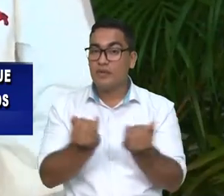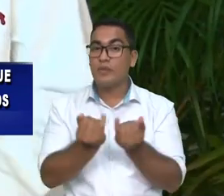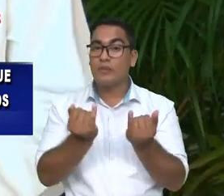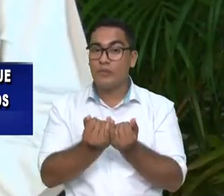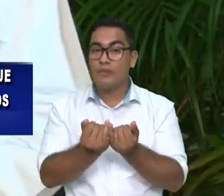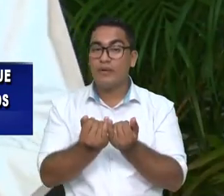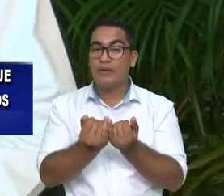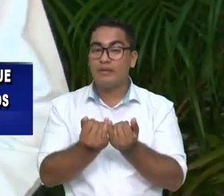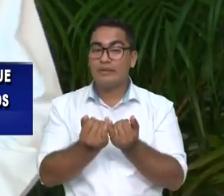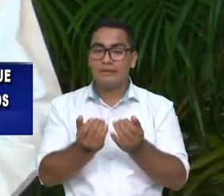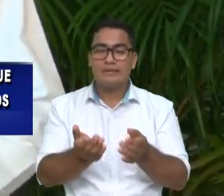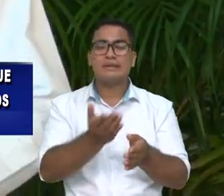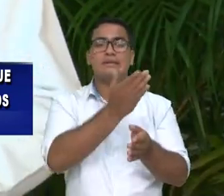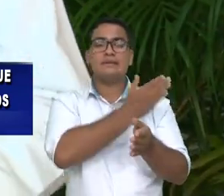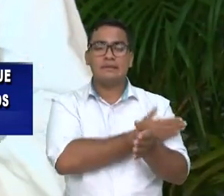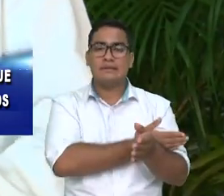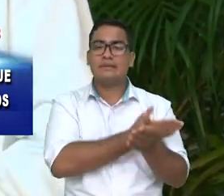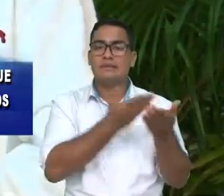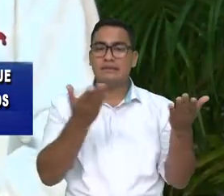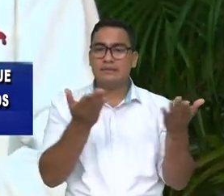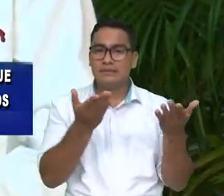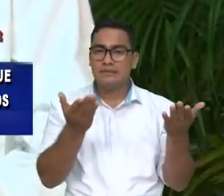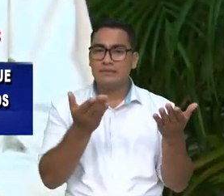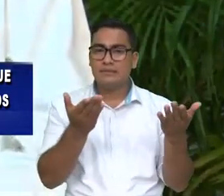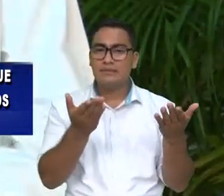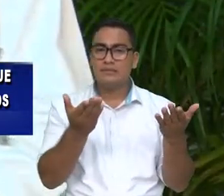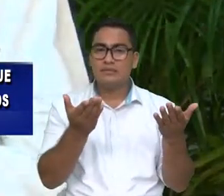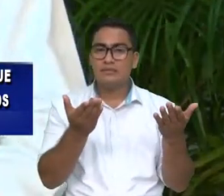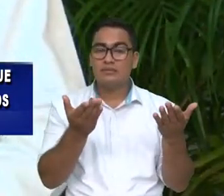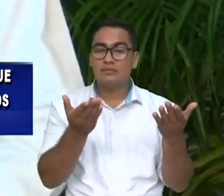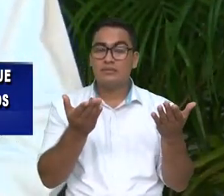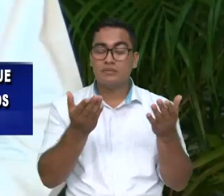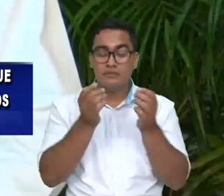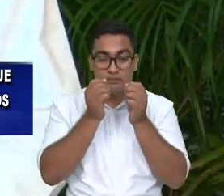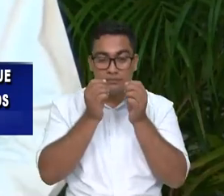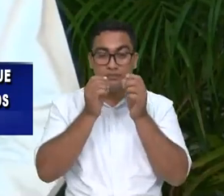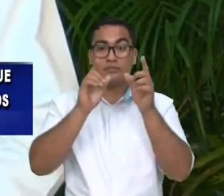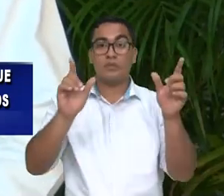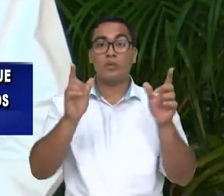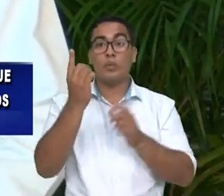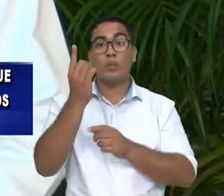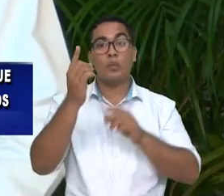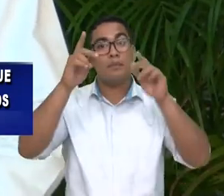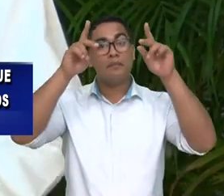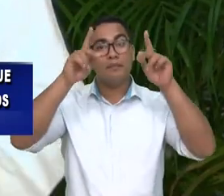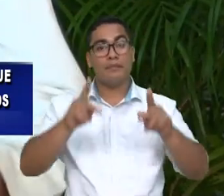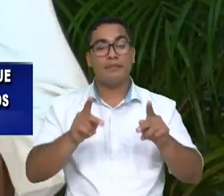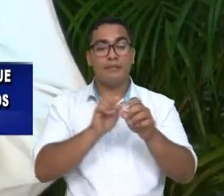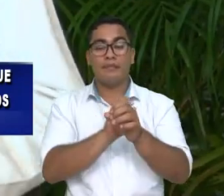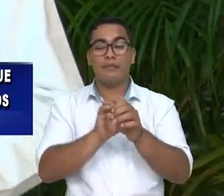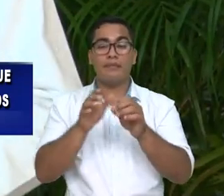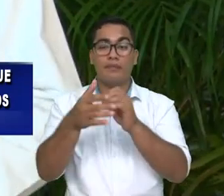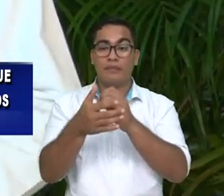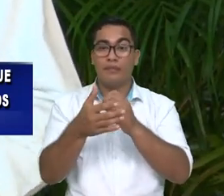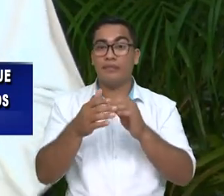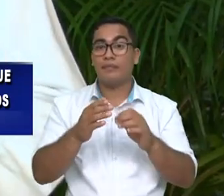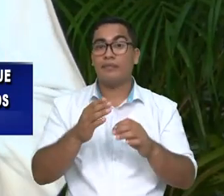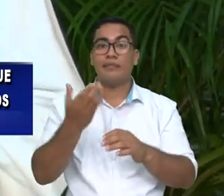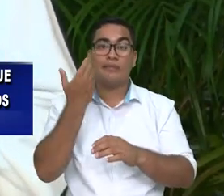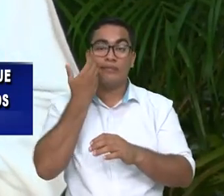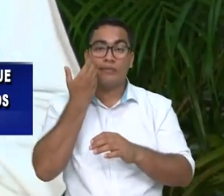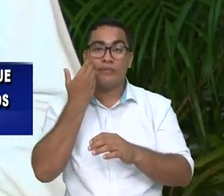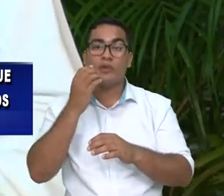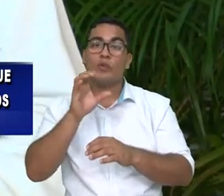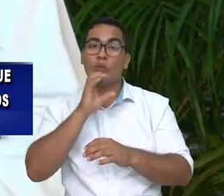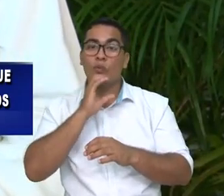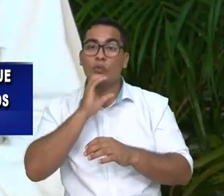etapa que fue la preparación antes de que apareciera el primer caso. Ya hoy se